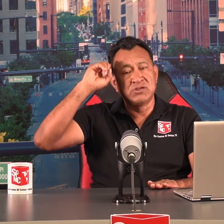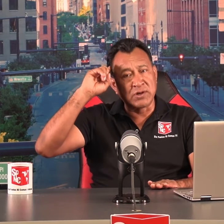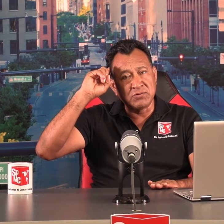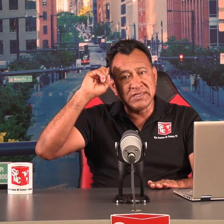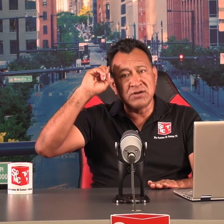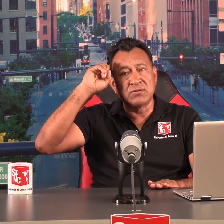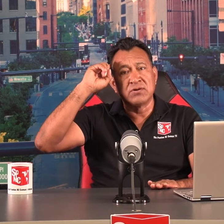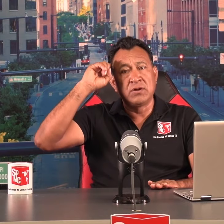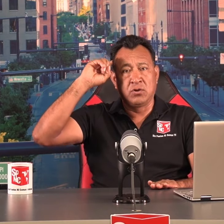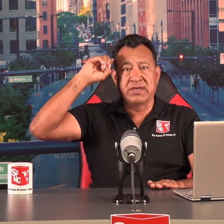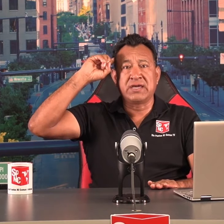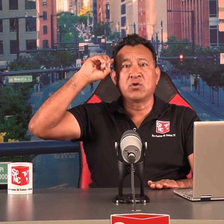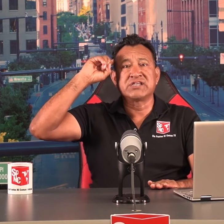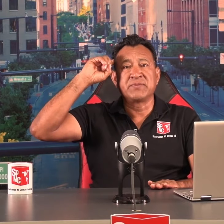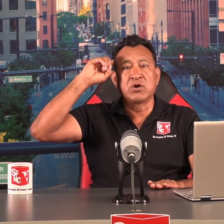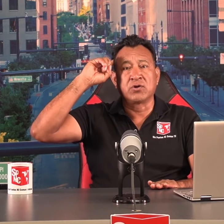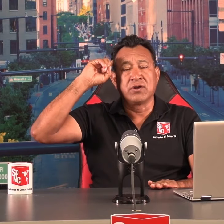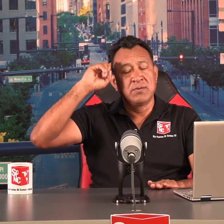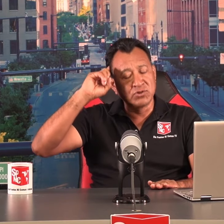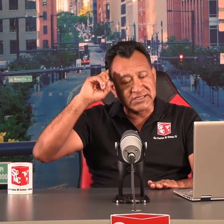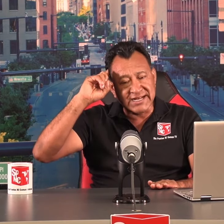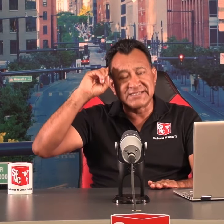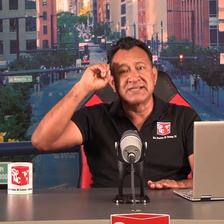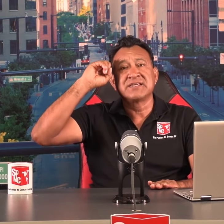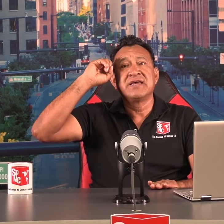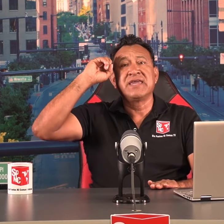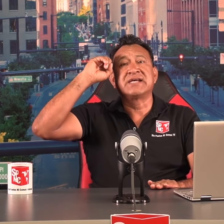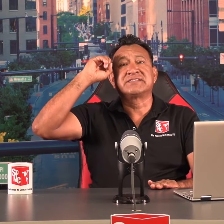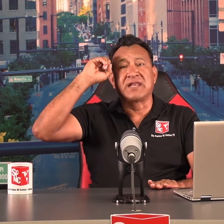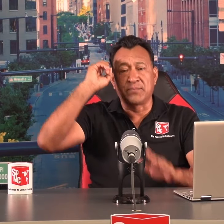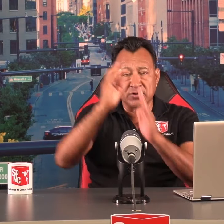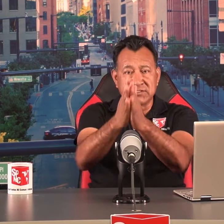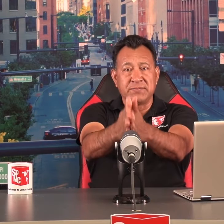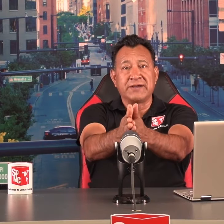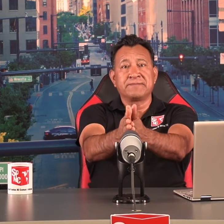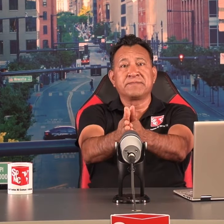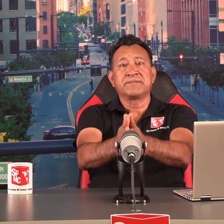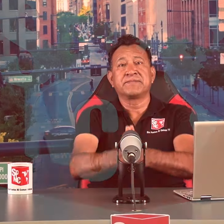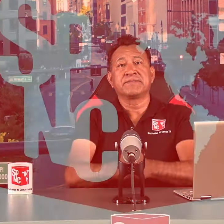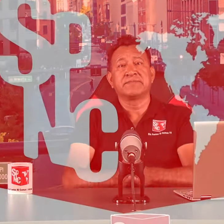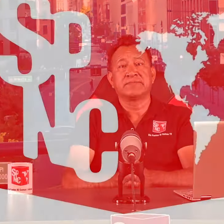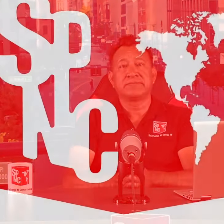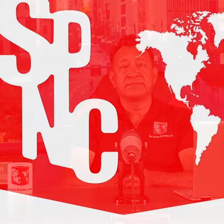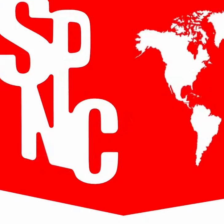dicen yo hago y digo lo que creo que es mejor muchas gracias y hasta la próxima